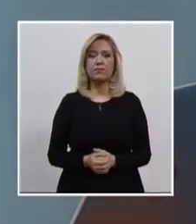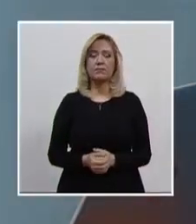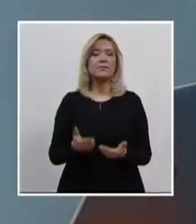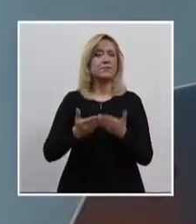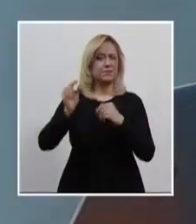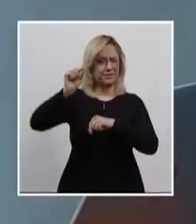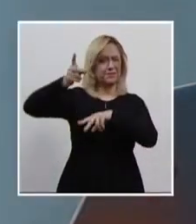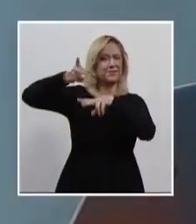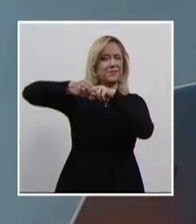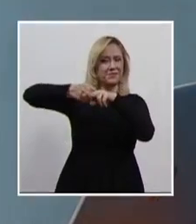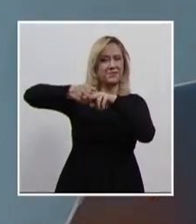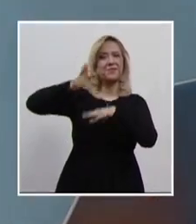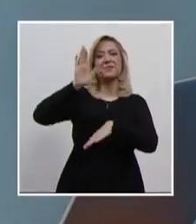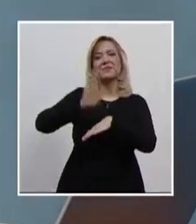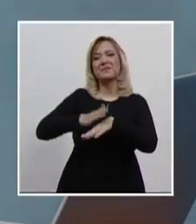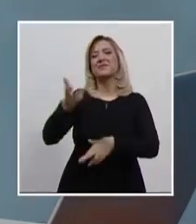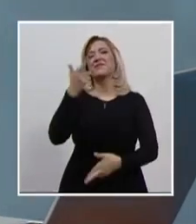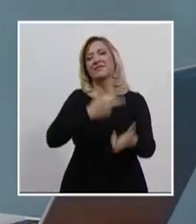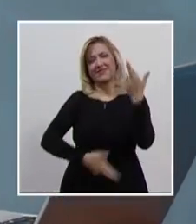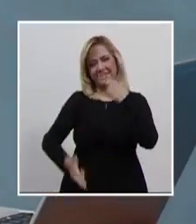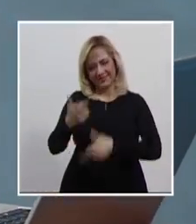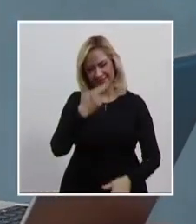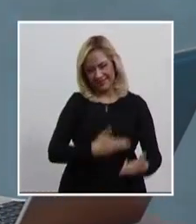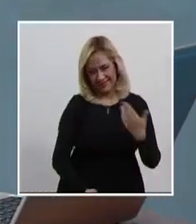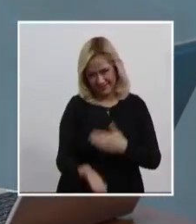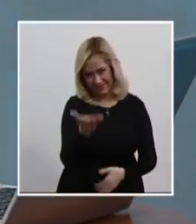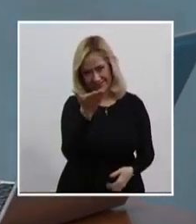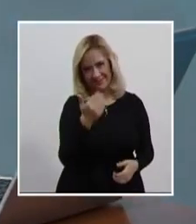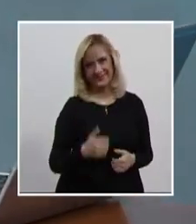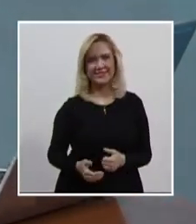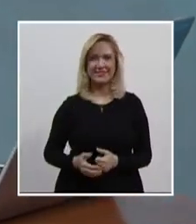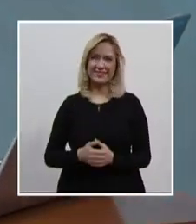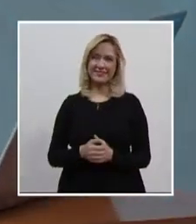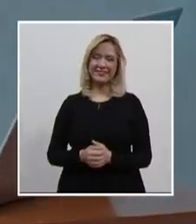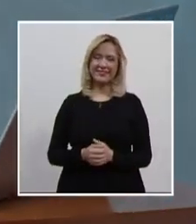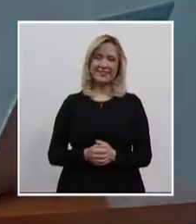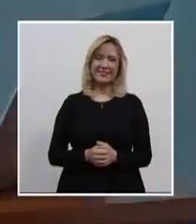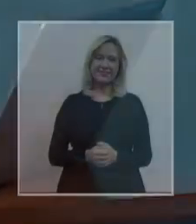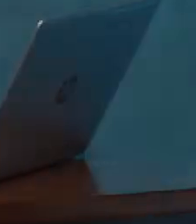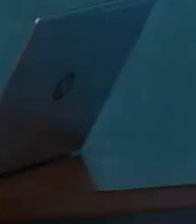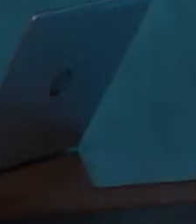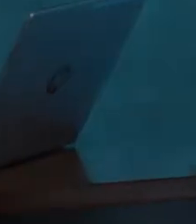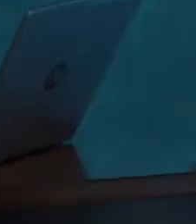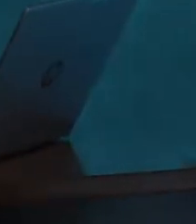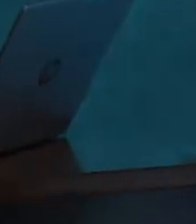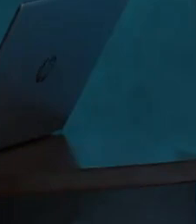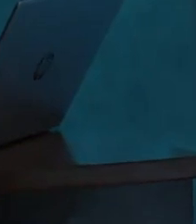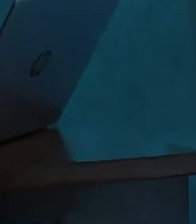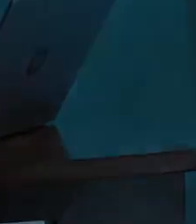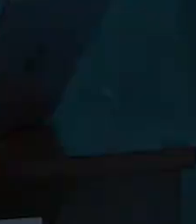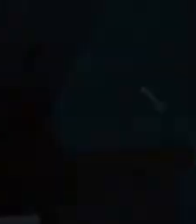Vámonos rápidamente a unos mensajes y continuamos con el Semanario Judicial.